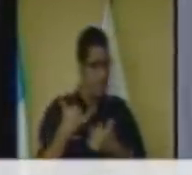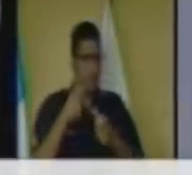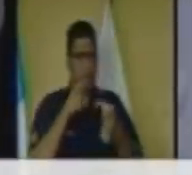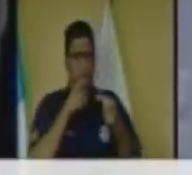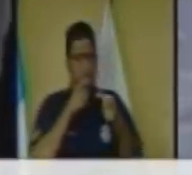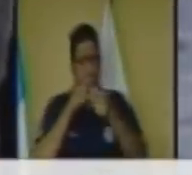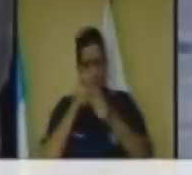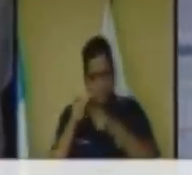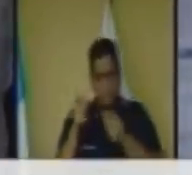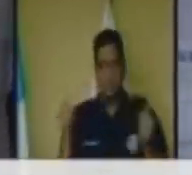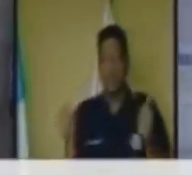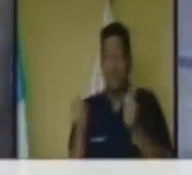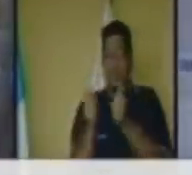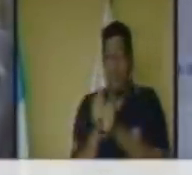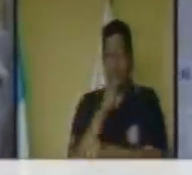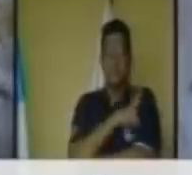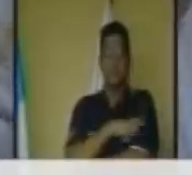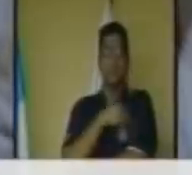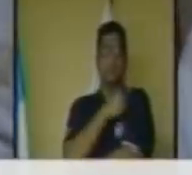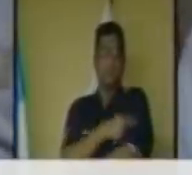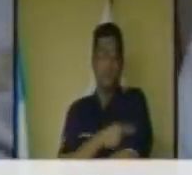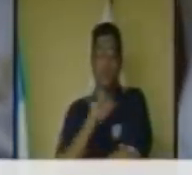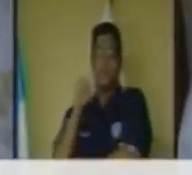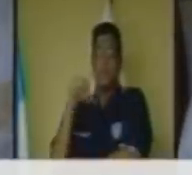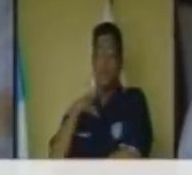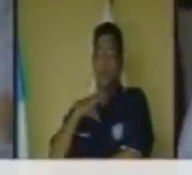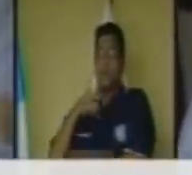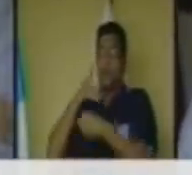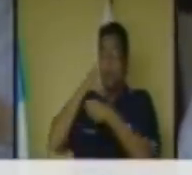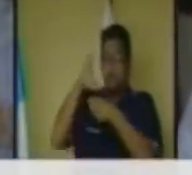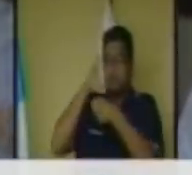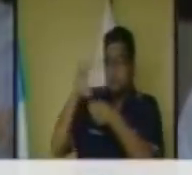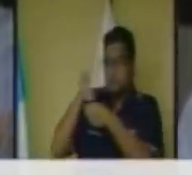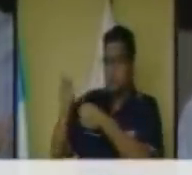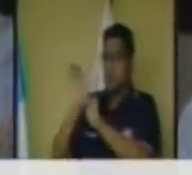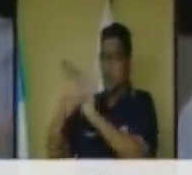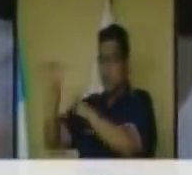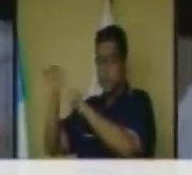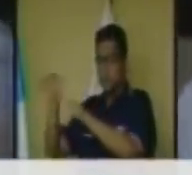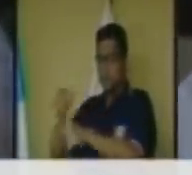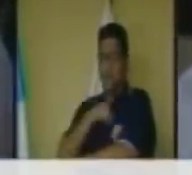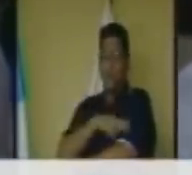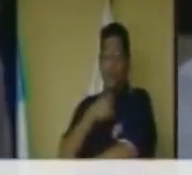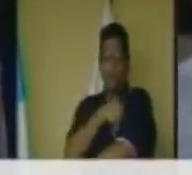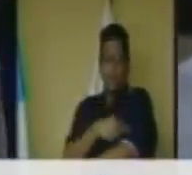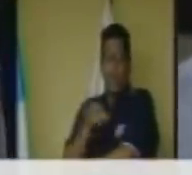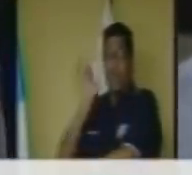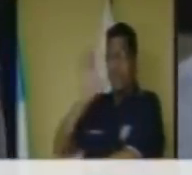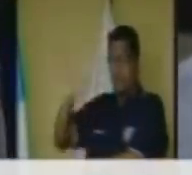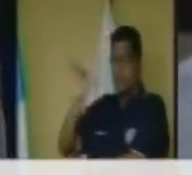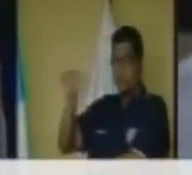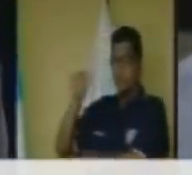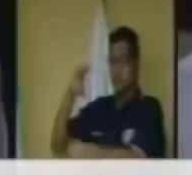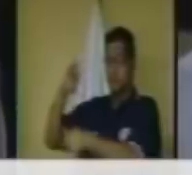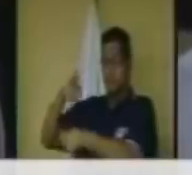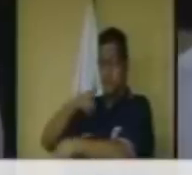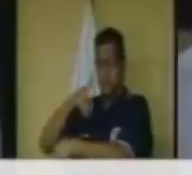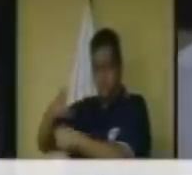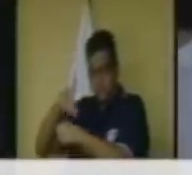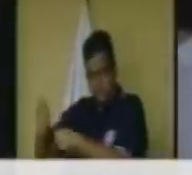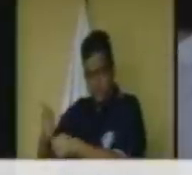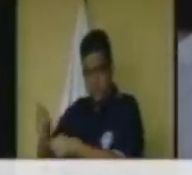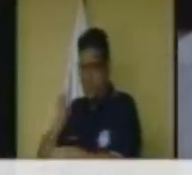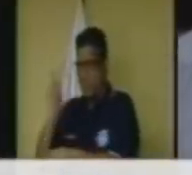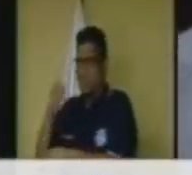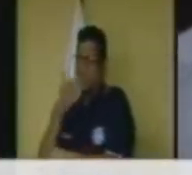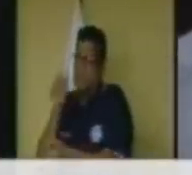ellos puedan recibir su tratamiento en los hospitales departamentales, no necesariamente todos tengan que acudir a la ciudad.